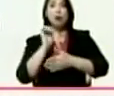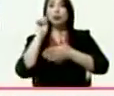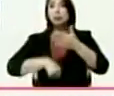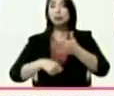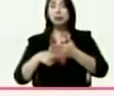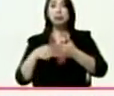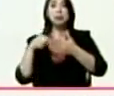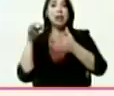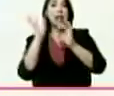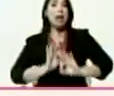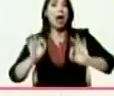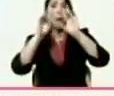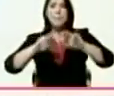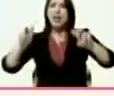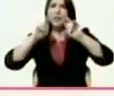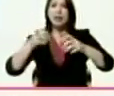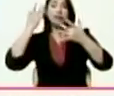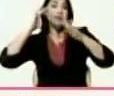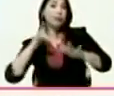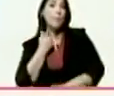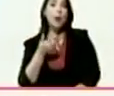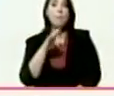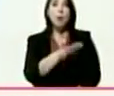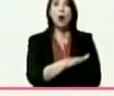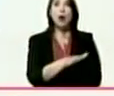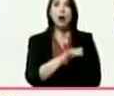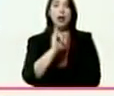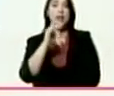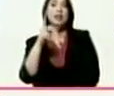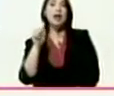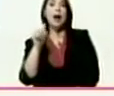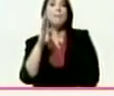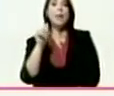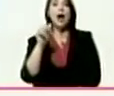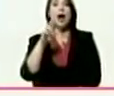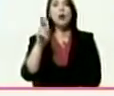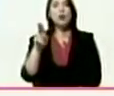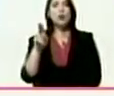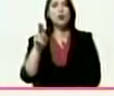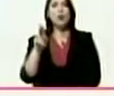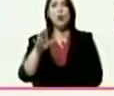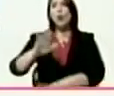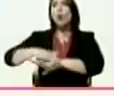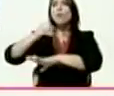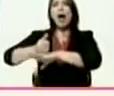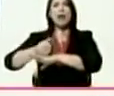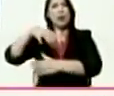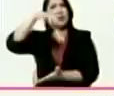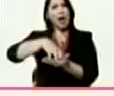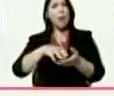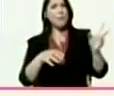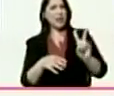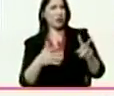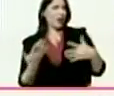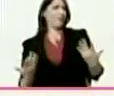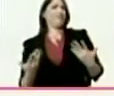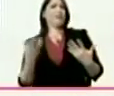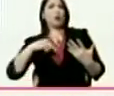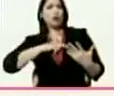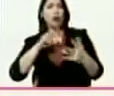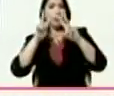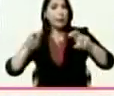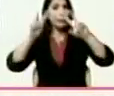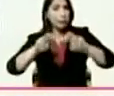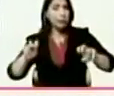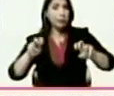una investigación, una presunta masacre imputada al Estado, cuando, repito, las investigaciones han determinado que fue